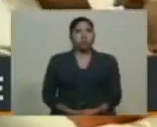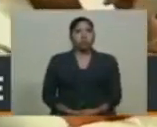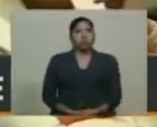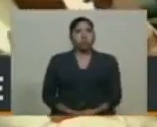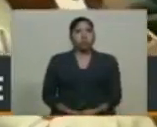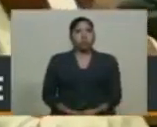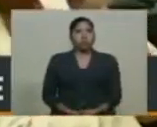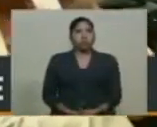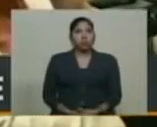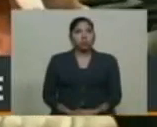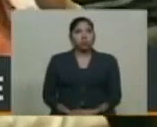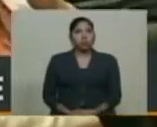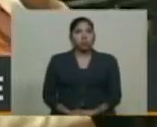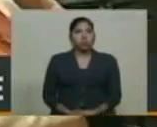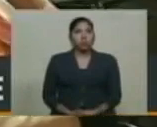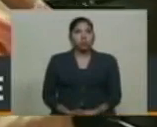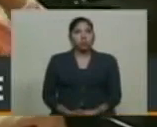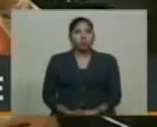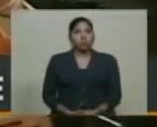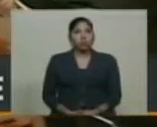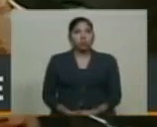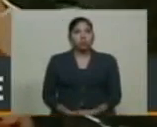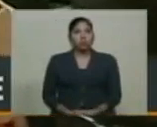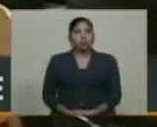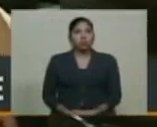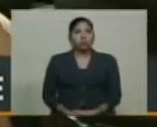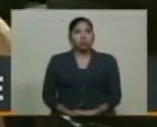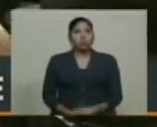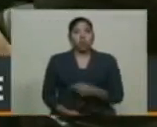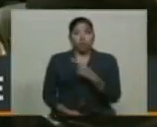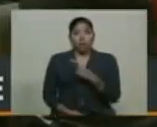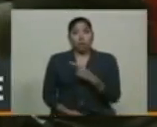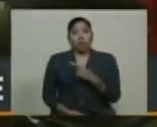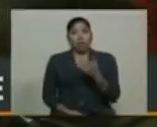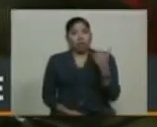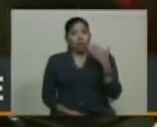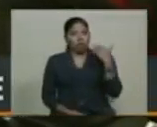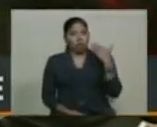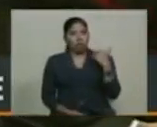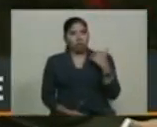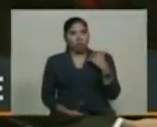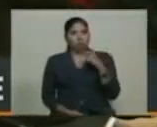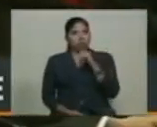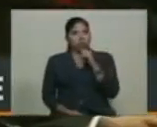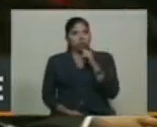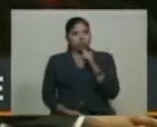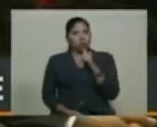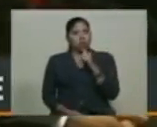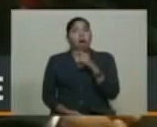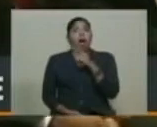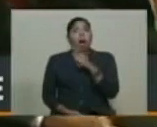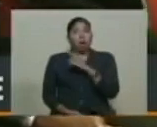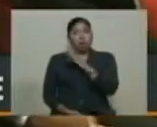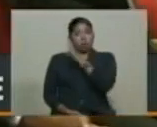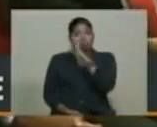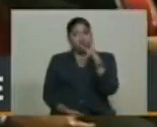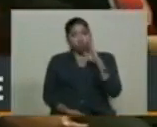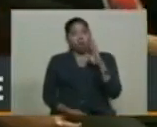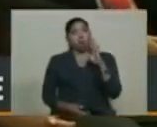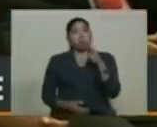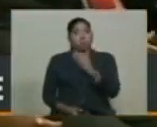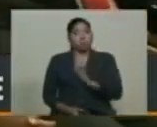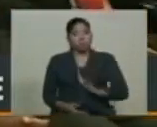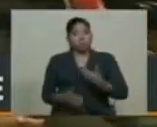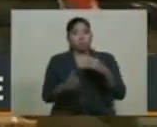Sigue por ahí. Era presidente de la Asamblea Nacional el entonces diputado Diosdado Cabello. Para